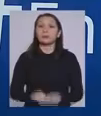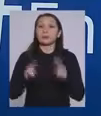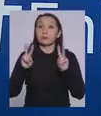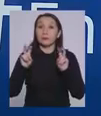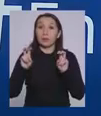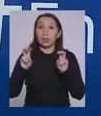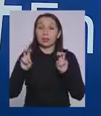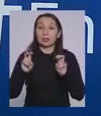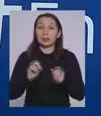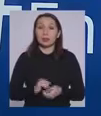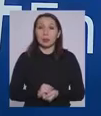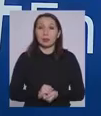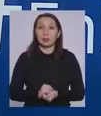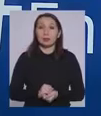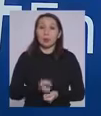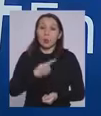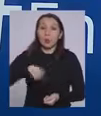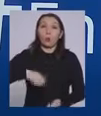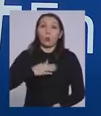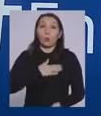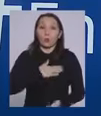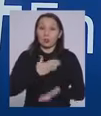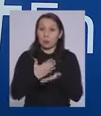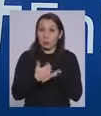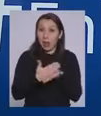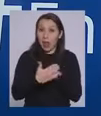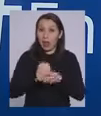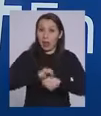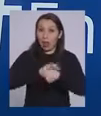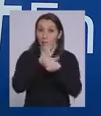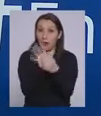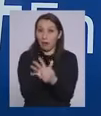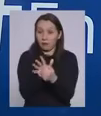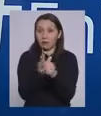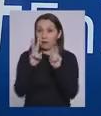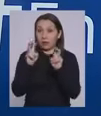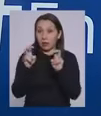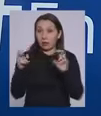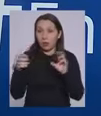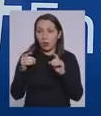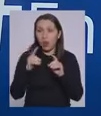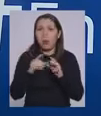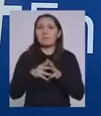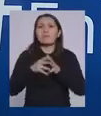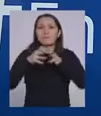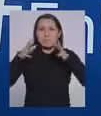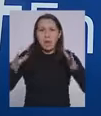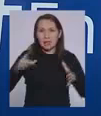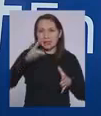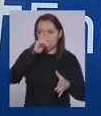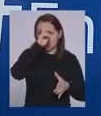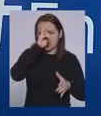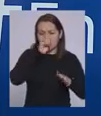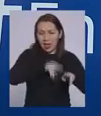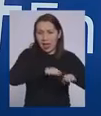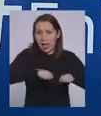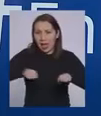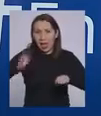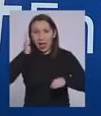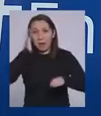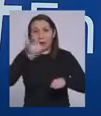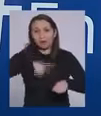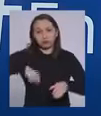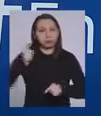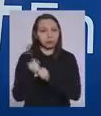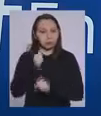En cuanto a nuestro plan de coronavirus y relacionado a la complejización y al aumento de camas, nosotros seguimos